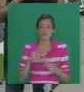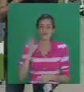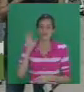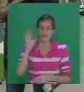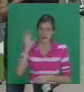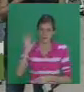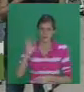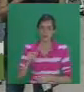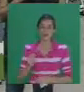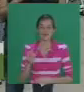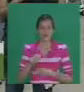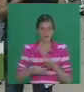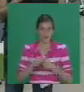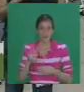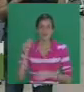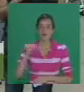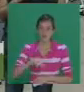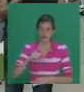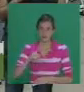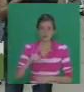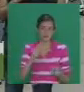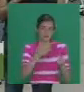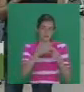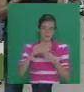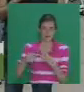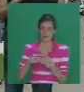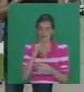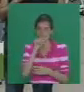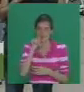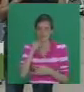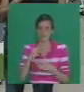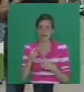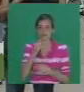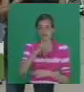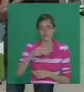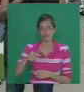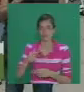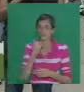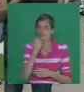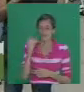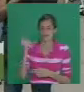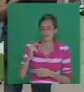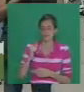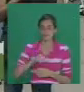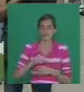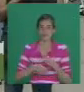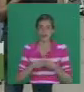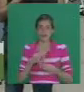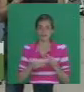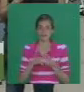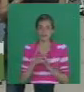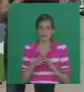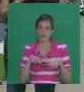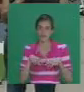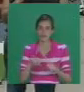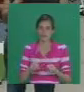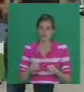país. Realizamos desde acá distintas entrevistas a las personas que se nos han acercado, que están realizando el